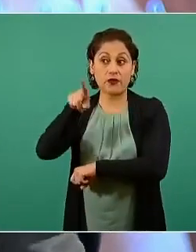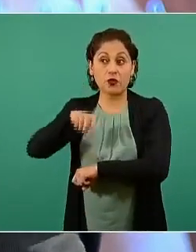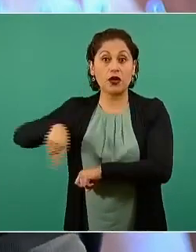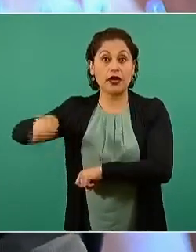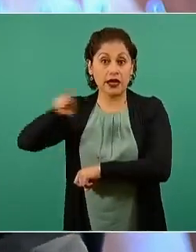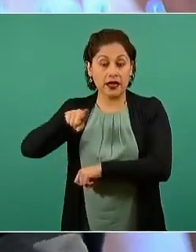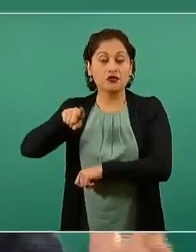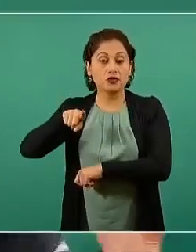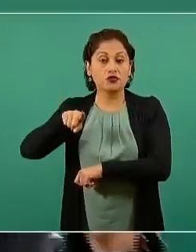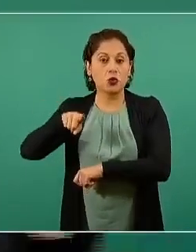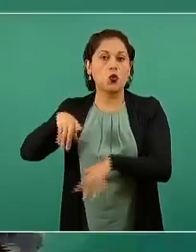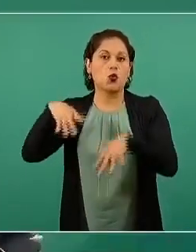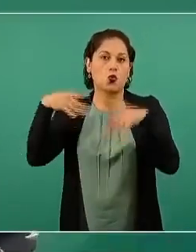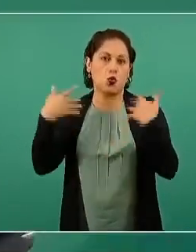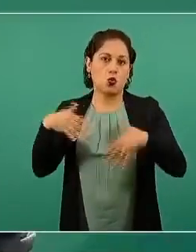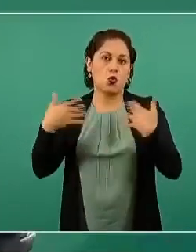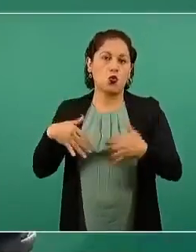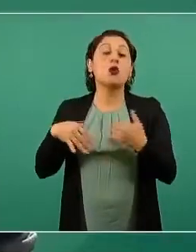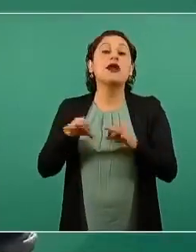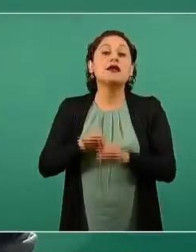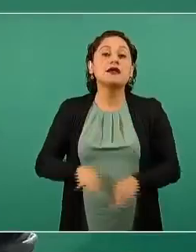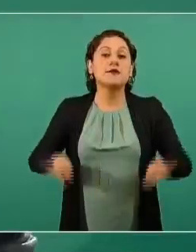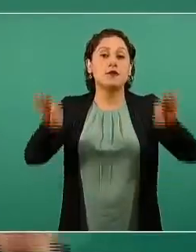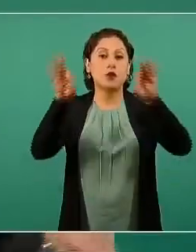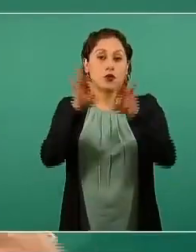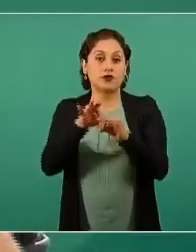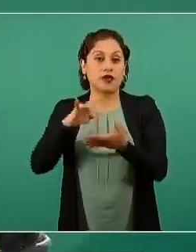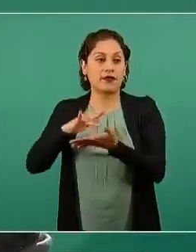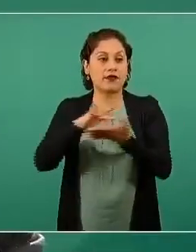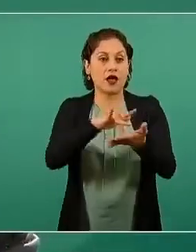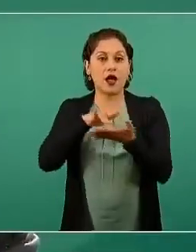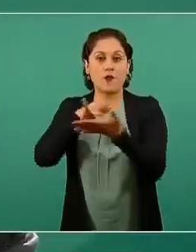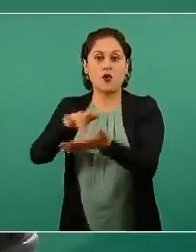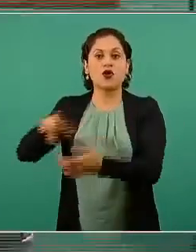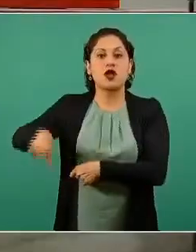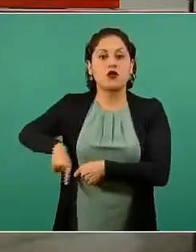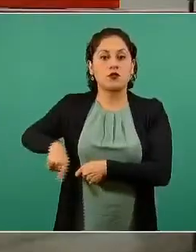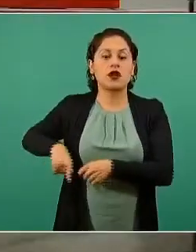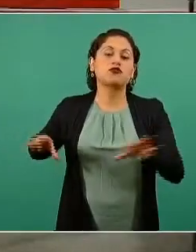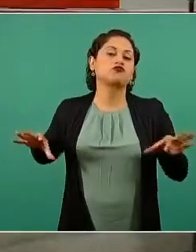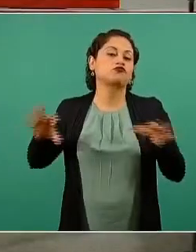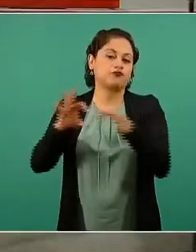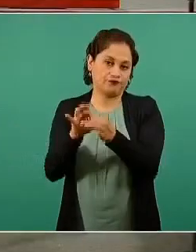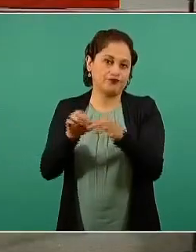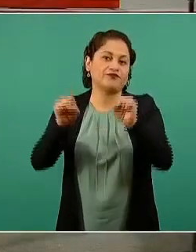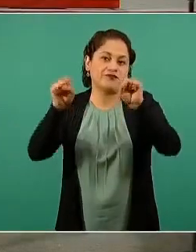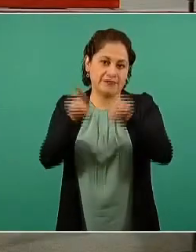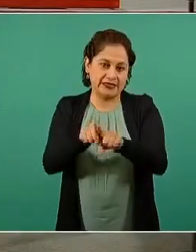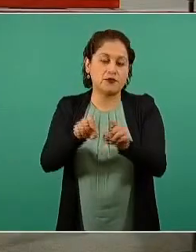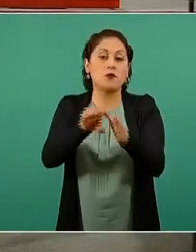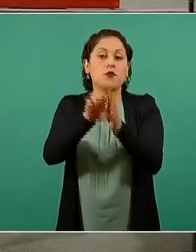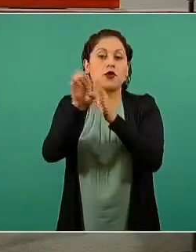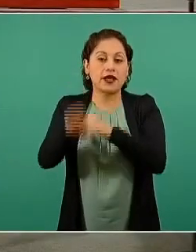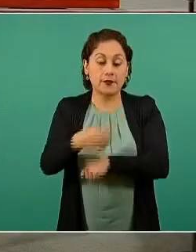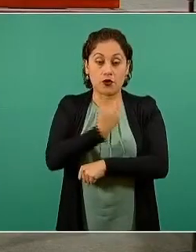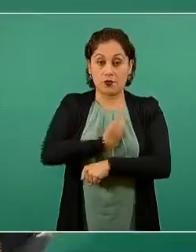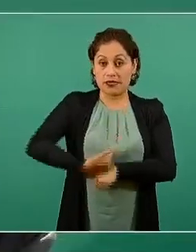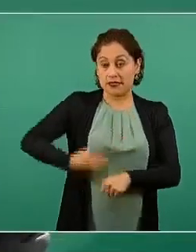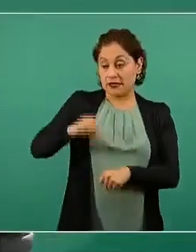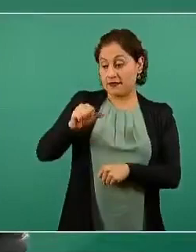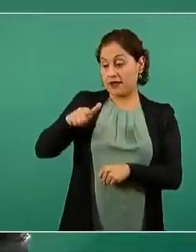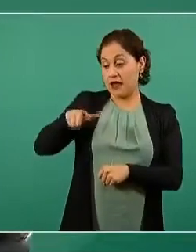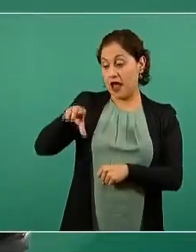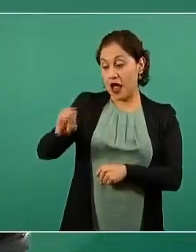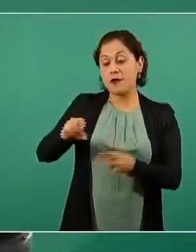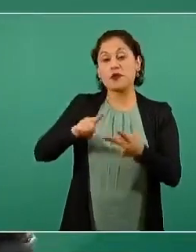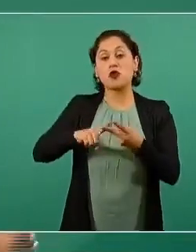del acompañamiento de los gobiernos. Entonces, en este caso, el presidente López Obrador y el presidente Alberto Fernández comprometieron